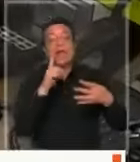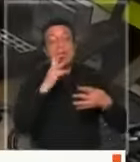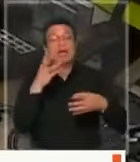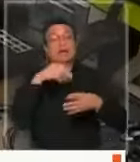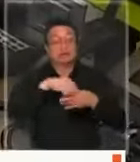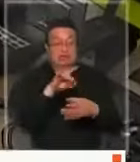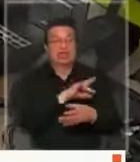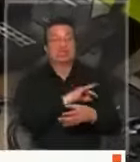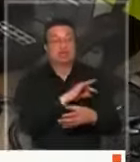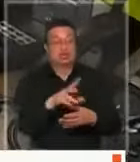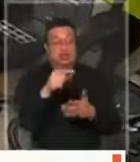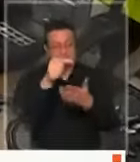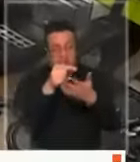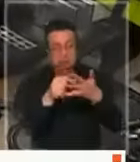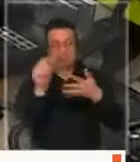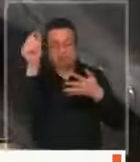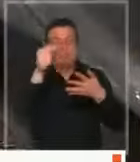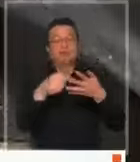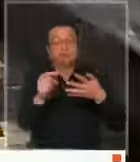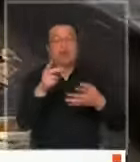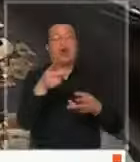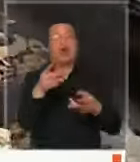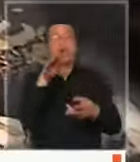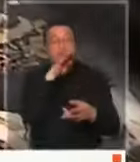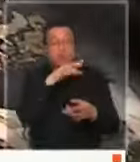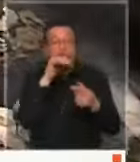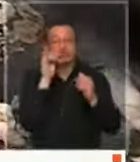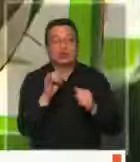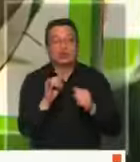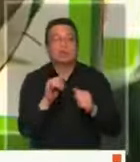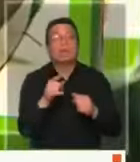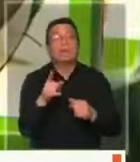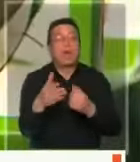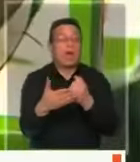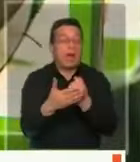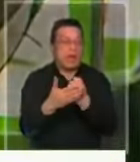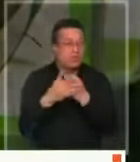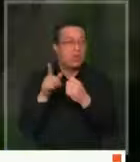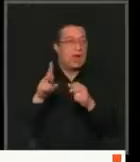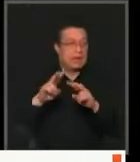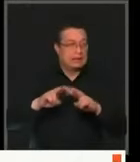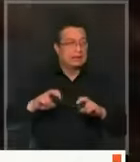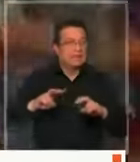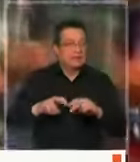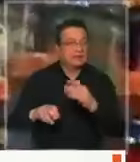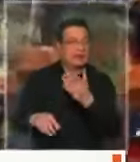están validados para ser utilizados. Nos ayudará a revisarlos.